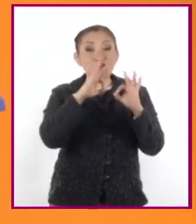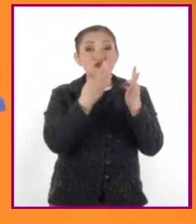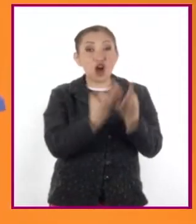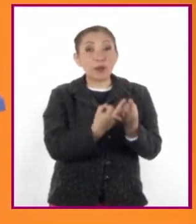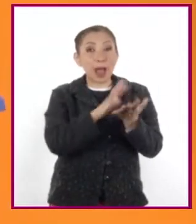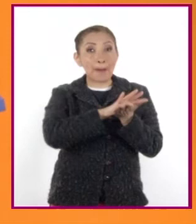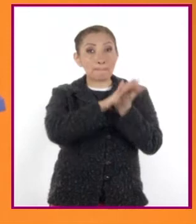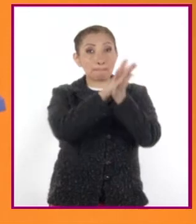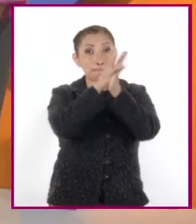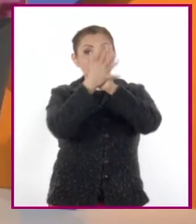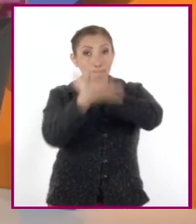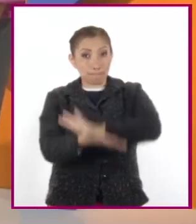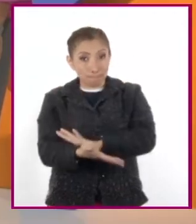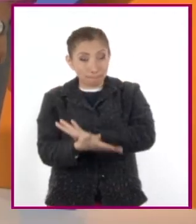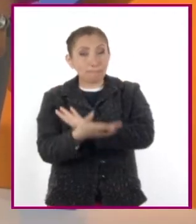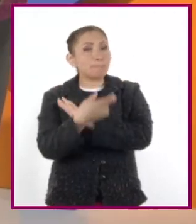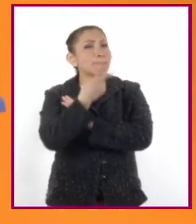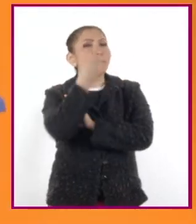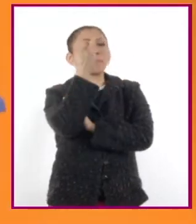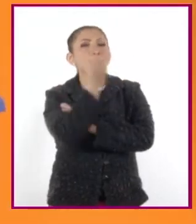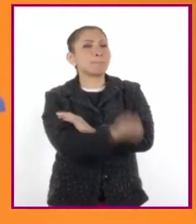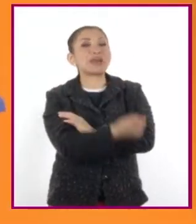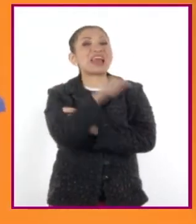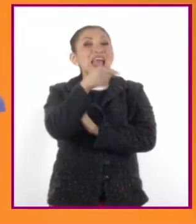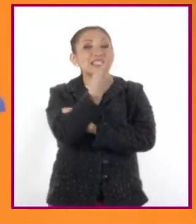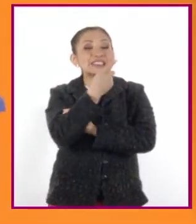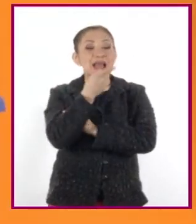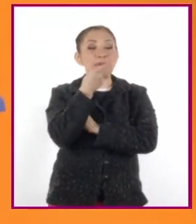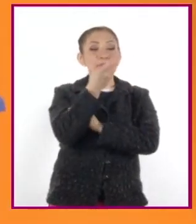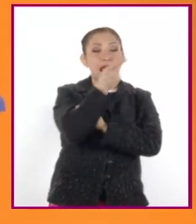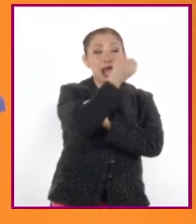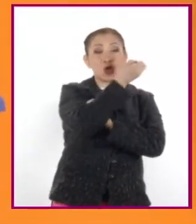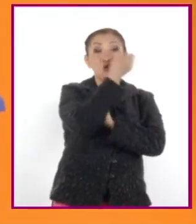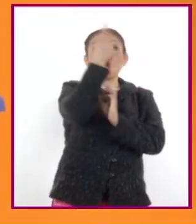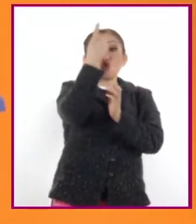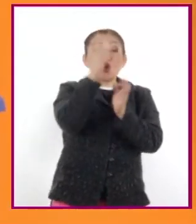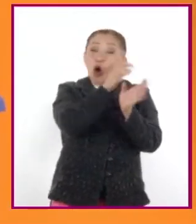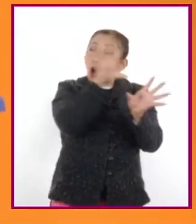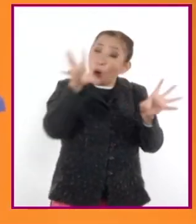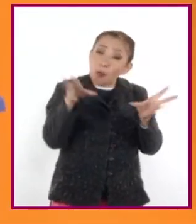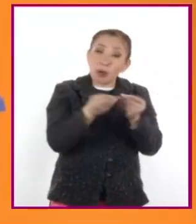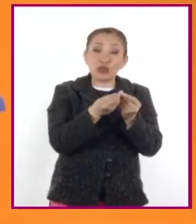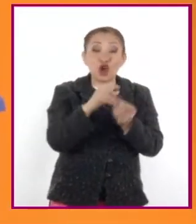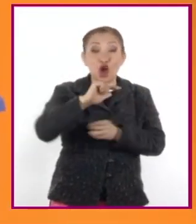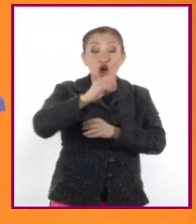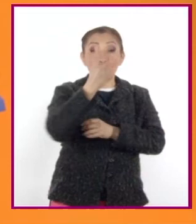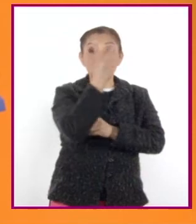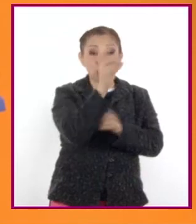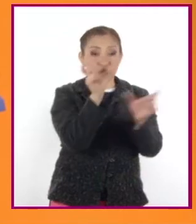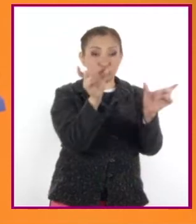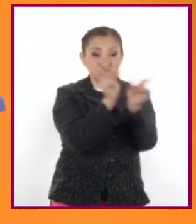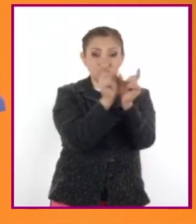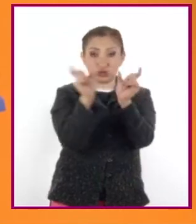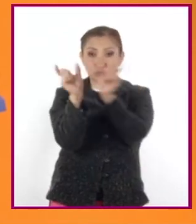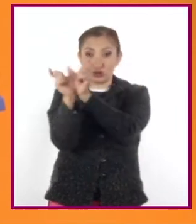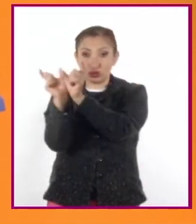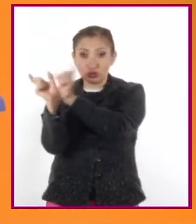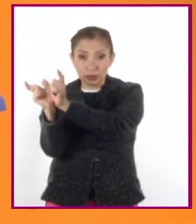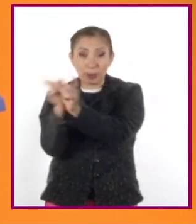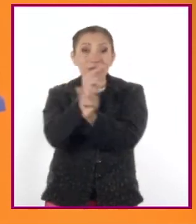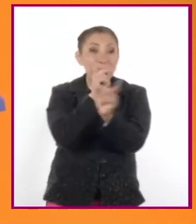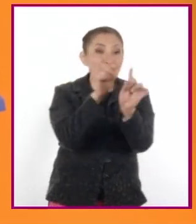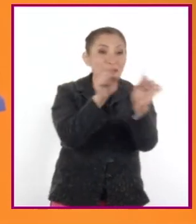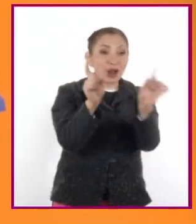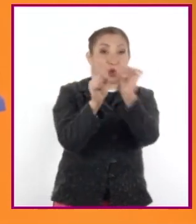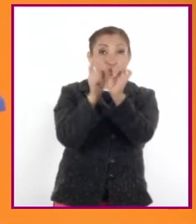transformación. Se refiere a pronunciar de un solo golpe 2 sílabas de palabras distintas,